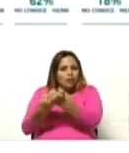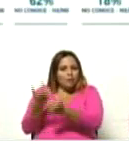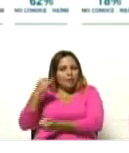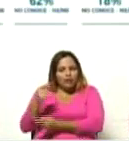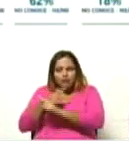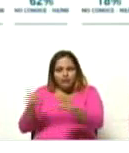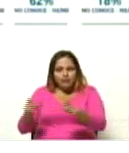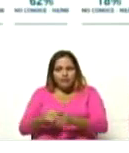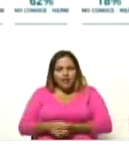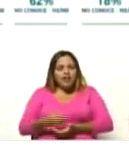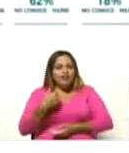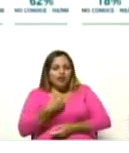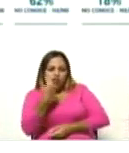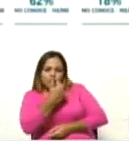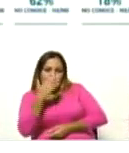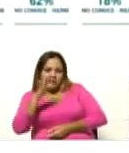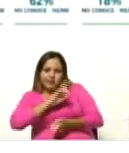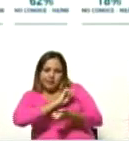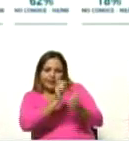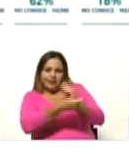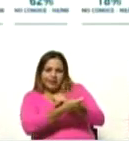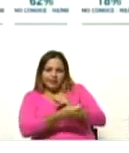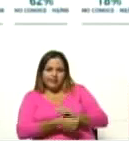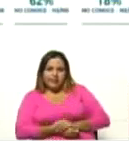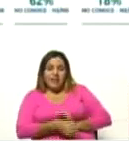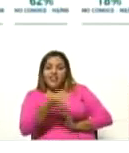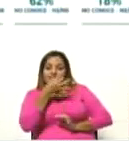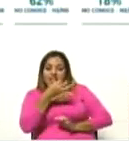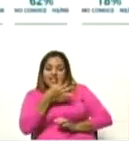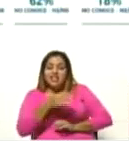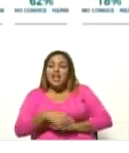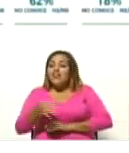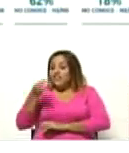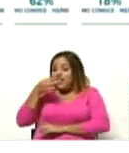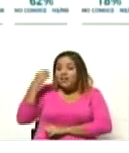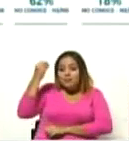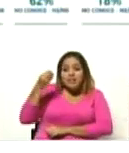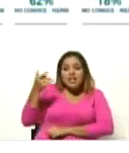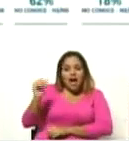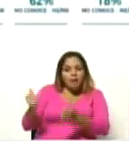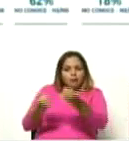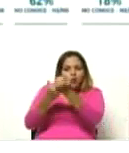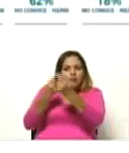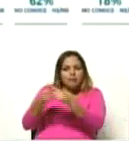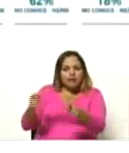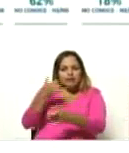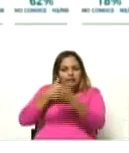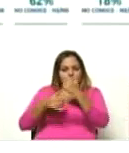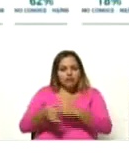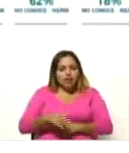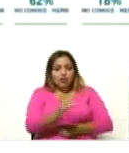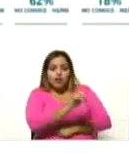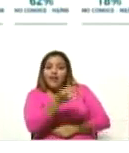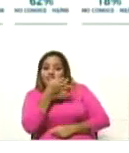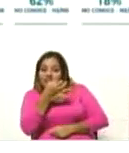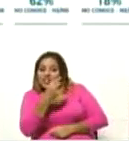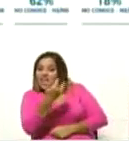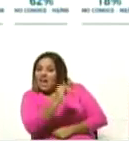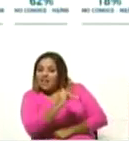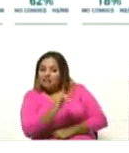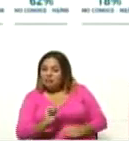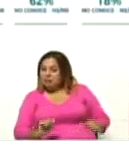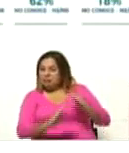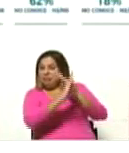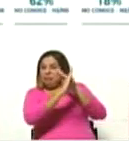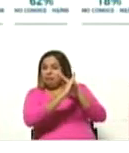prometo que lo cambiaremos. Sí, porque es verdad, o sea, eso se ve en verde y la gente piensa que están apoyándoles, sí, sí, al revés, ¿no? No, aquí es el rechazo